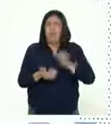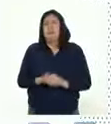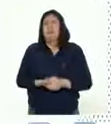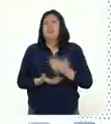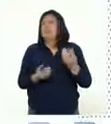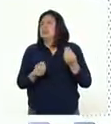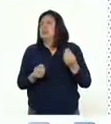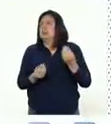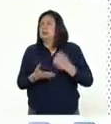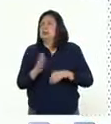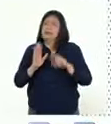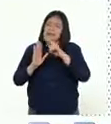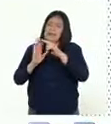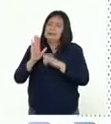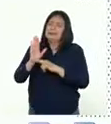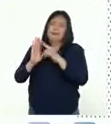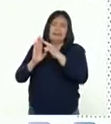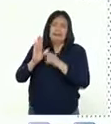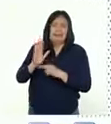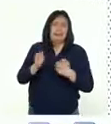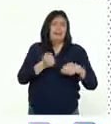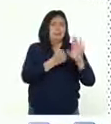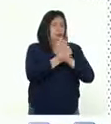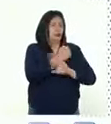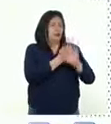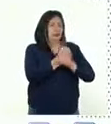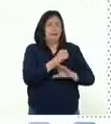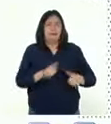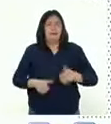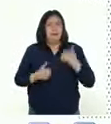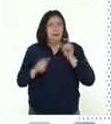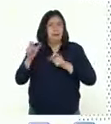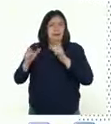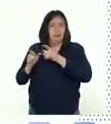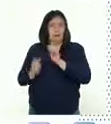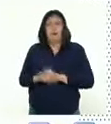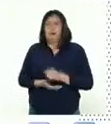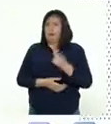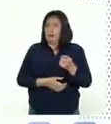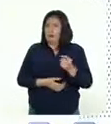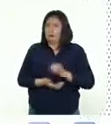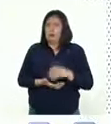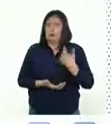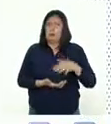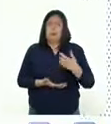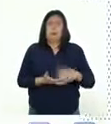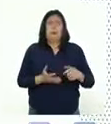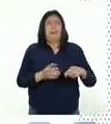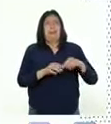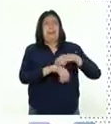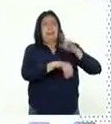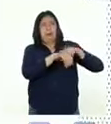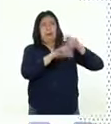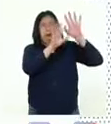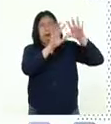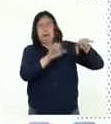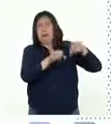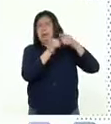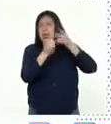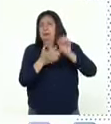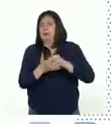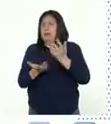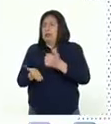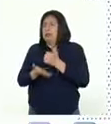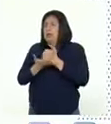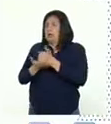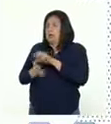información acerca de las normas que buscan proteger la vida de las personas frente a los desastres, que encontré